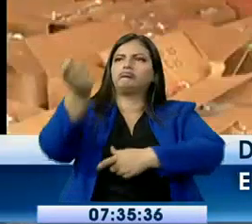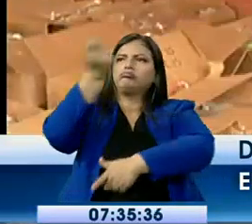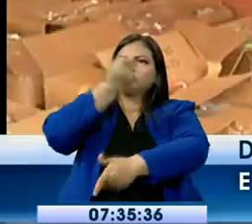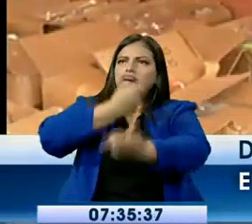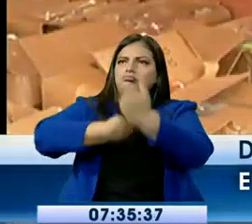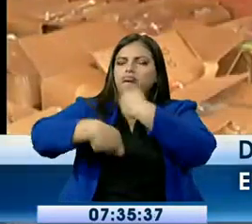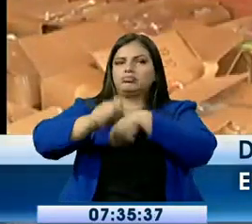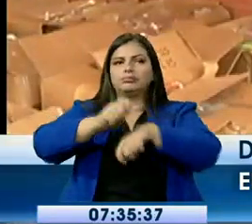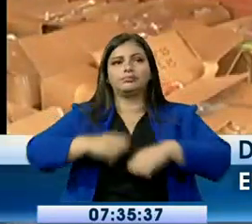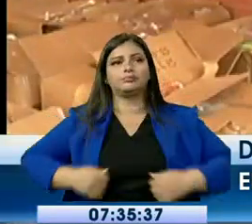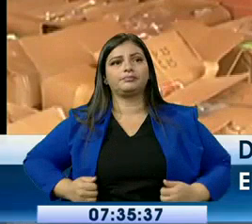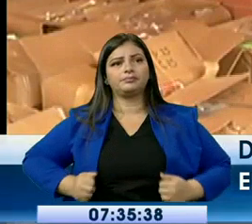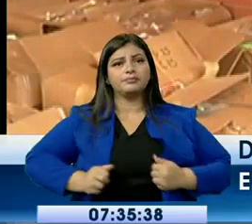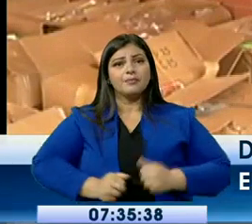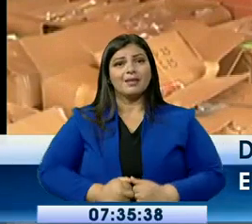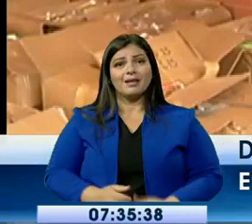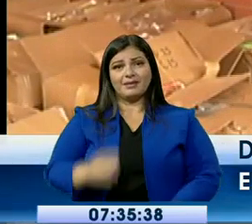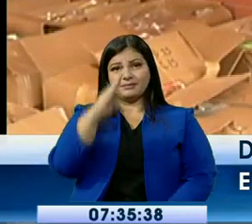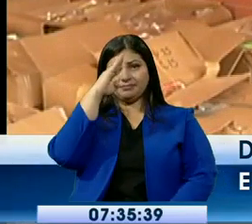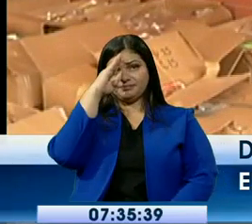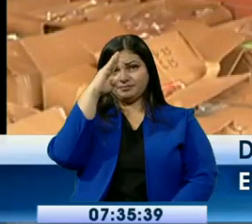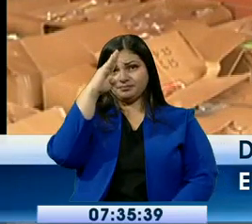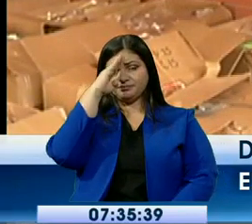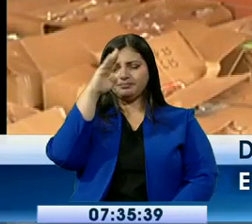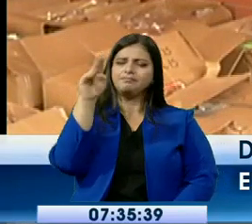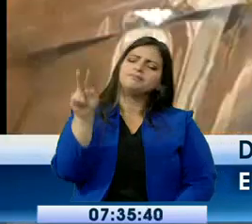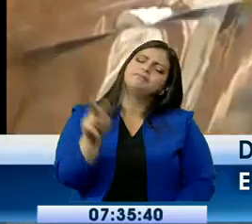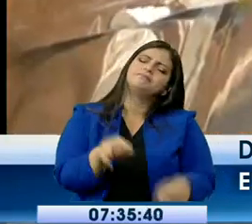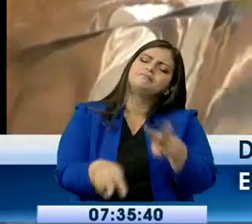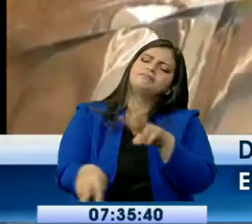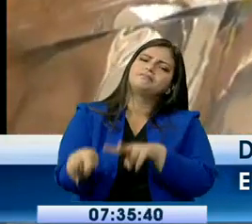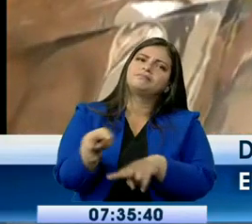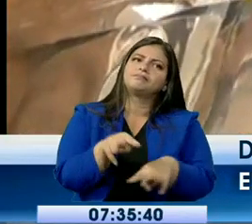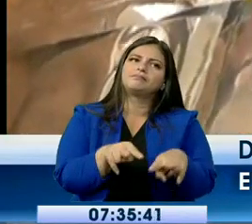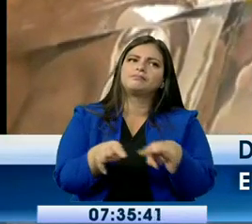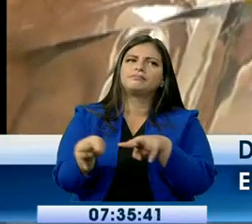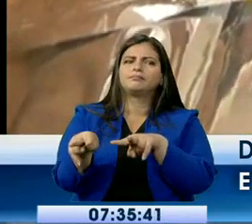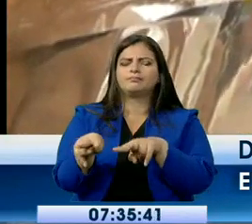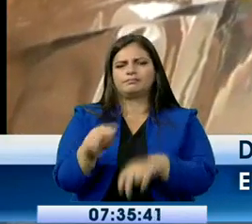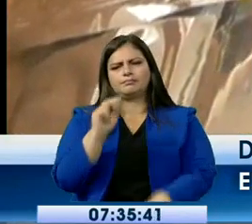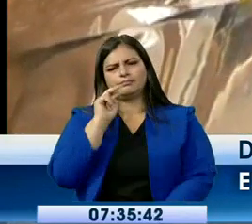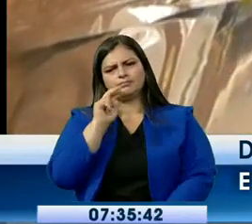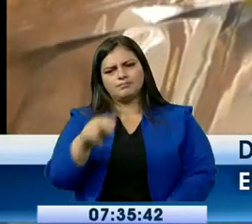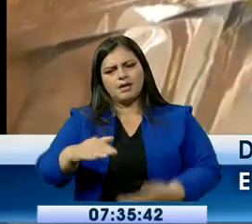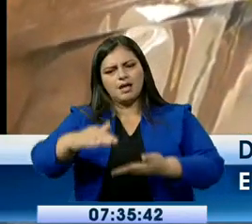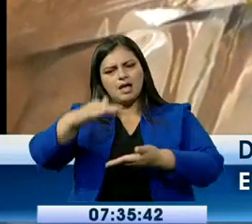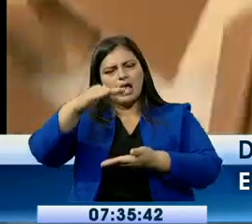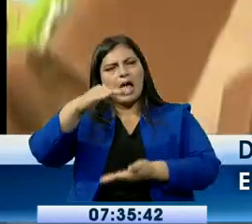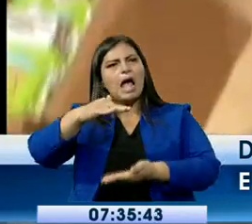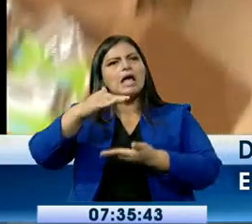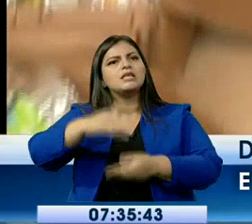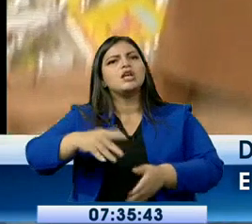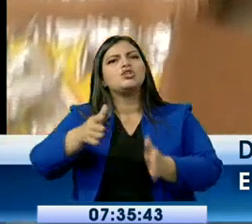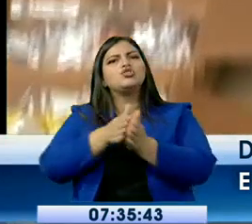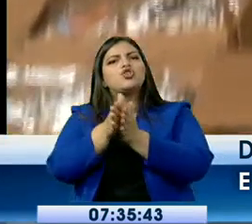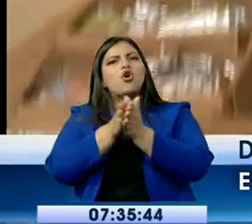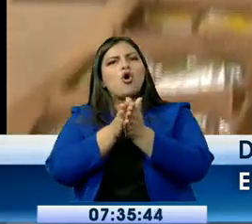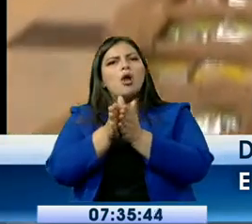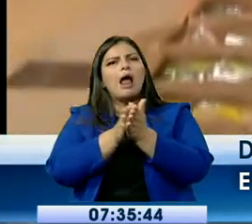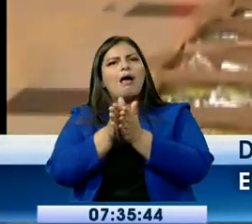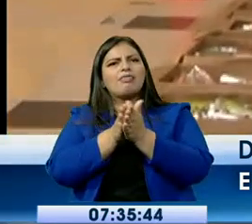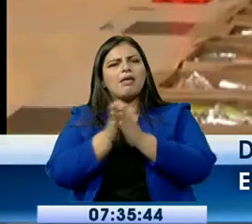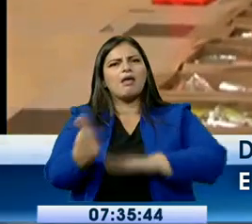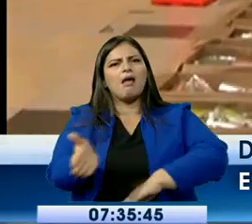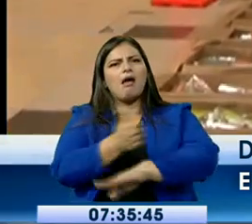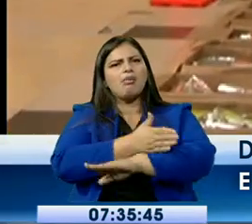pista clave para que los agentes identifiquen la carga ilícita fue la falta de registro sanitario. Además, encontraron que la empresa